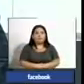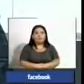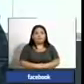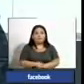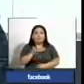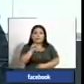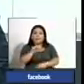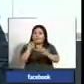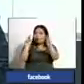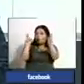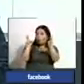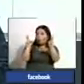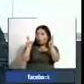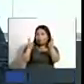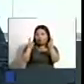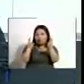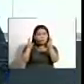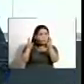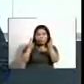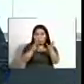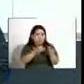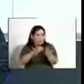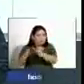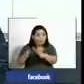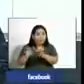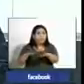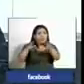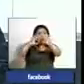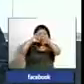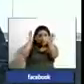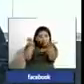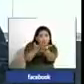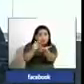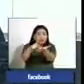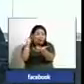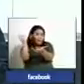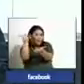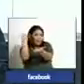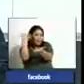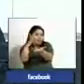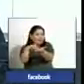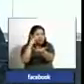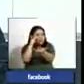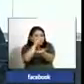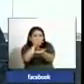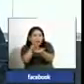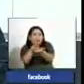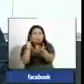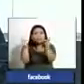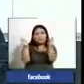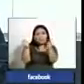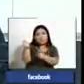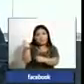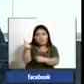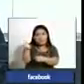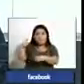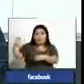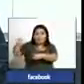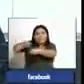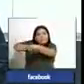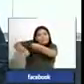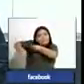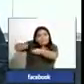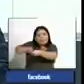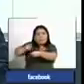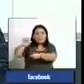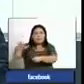Un tema que no podemos obviar ante la emergencia mundial por el coronavirus es la evidente caída de ingresos por remesas familiares que